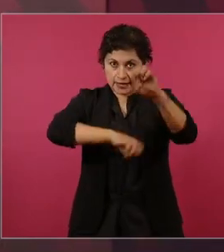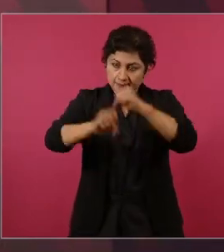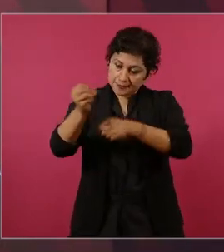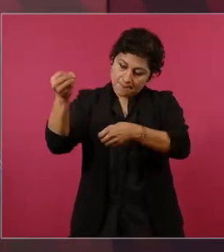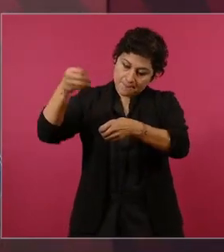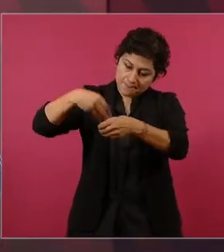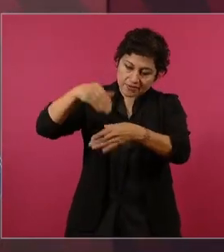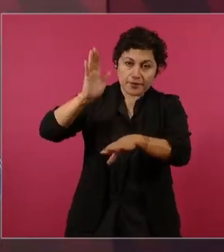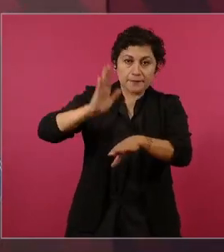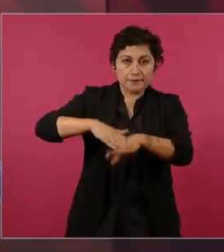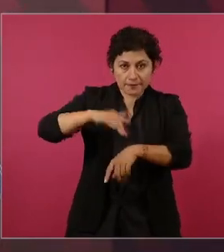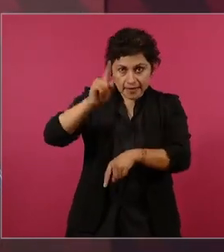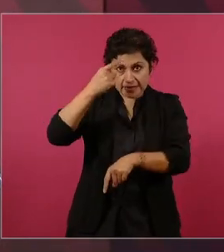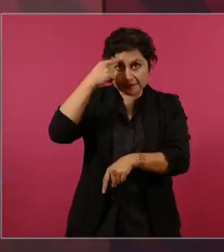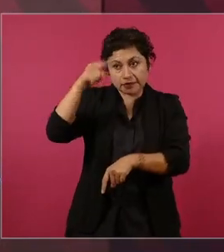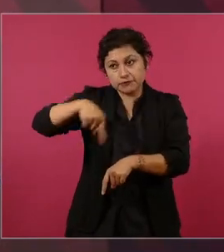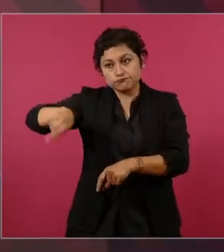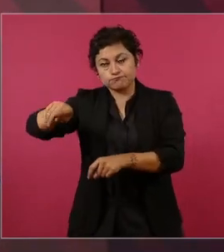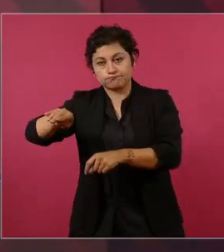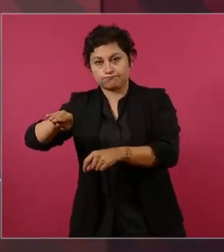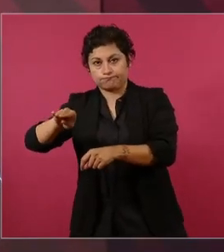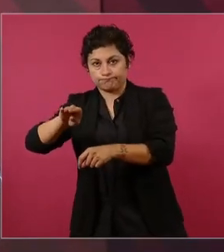esto de